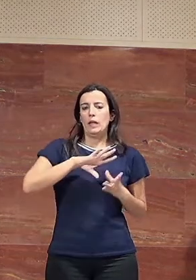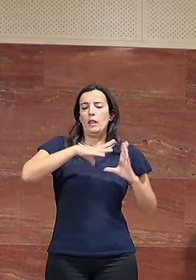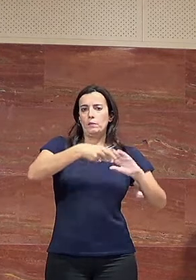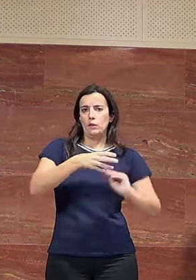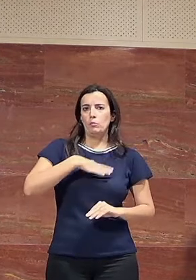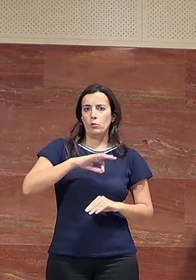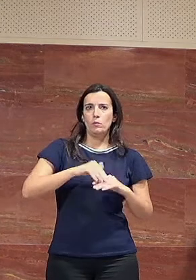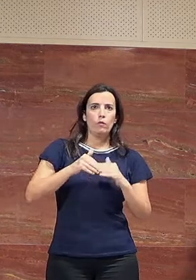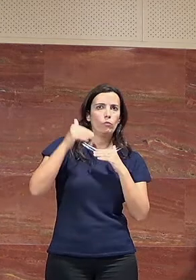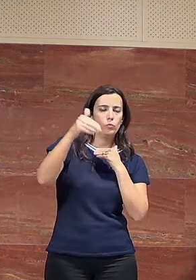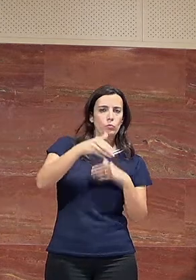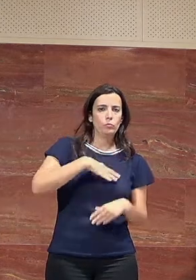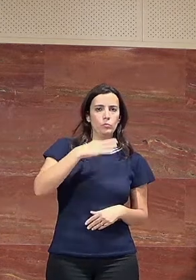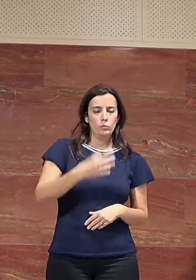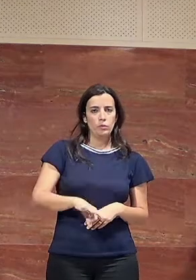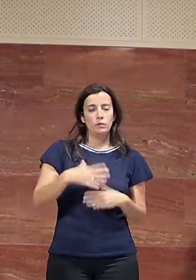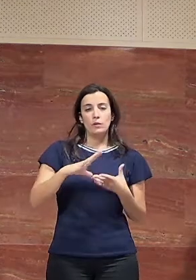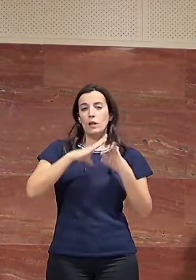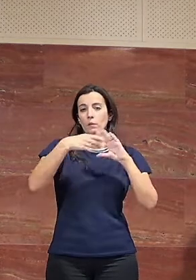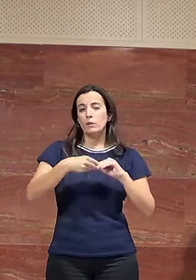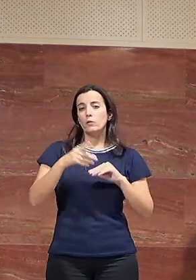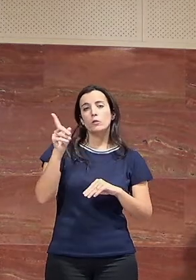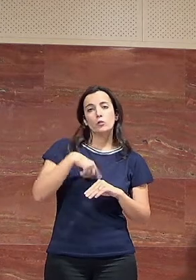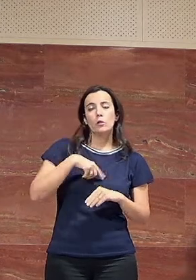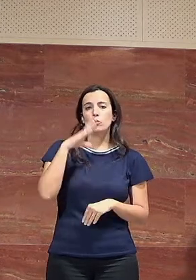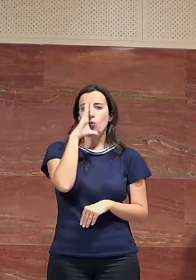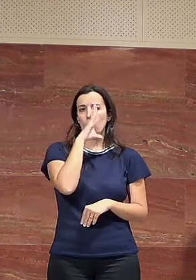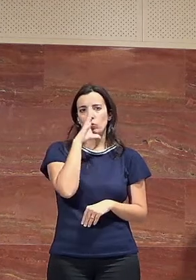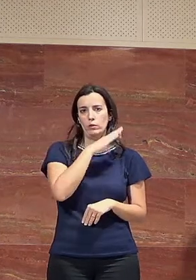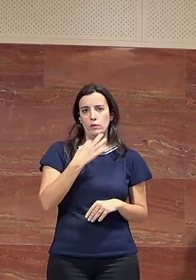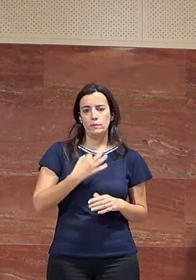en el futuro, y sin embargo todas esas adaptaciones tienen que estar ocultas, ¿no?